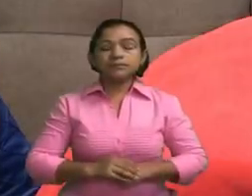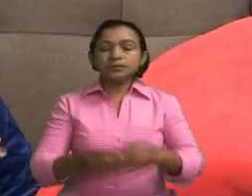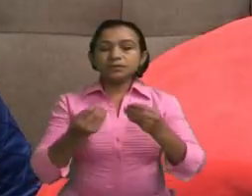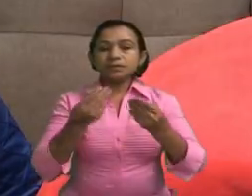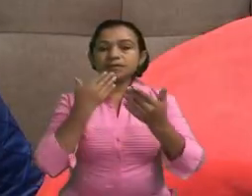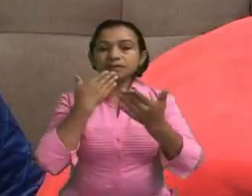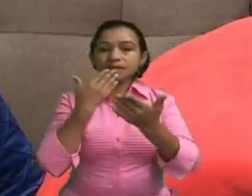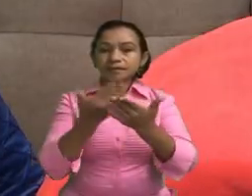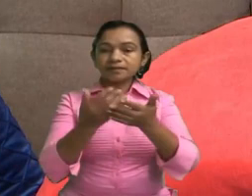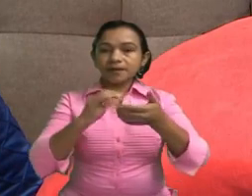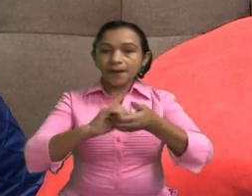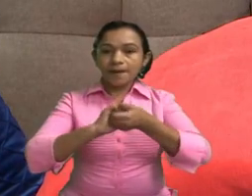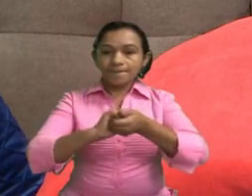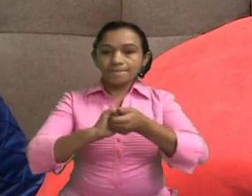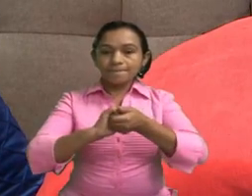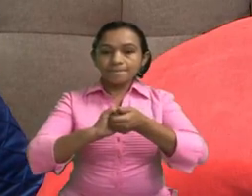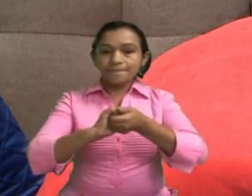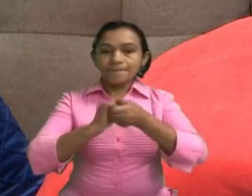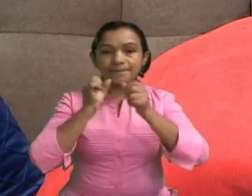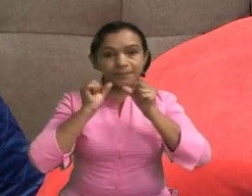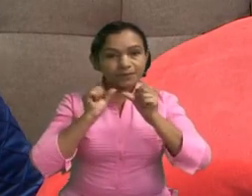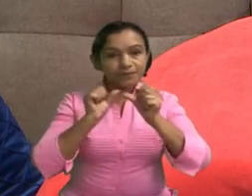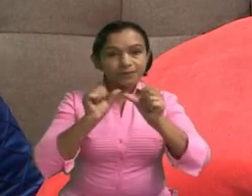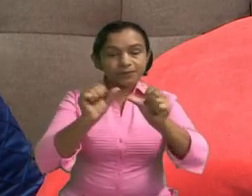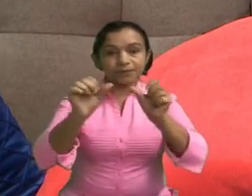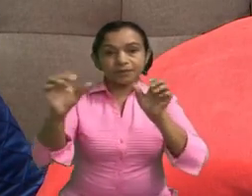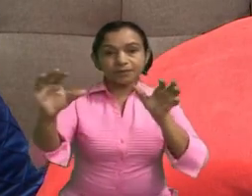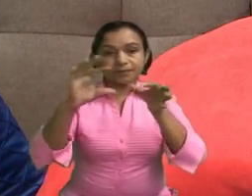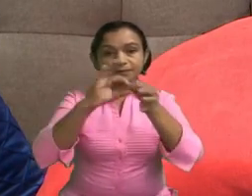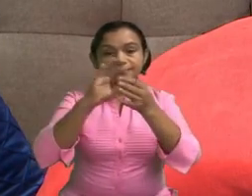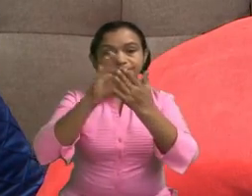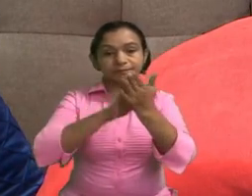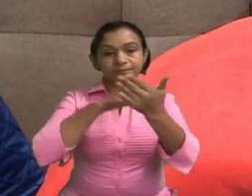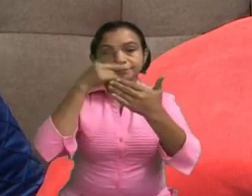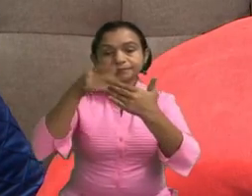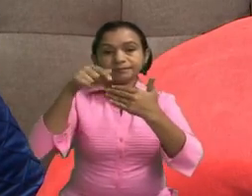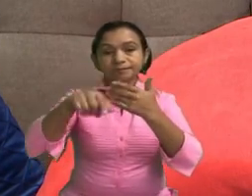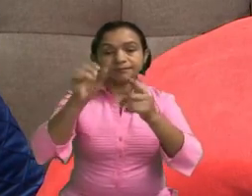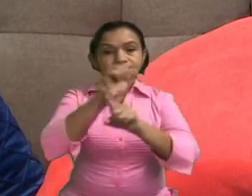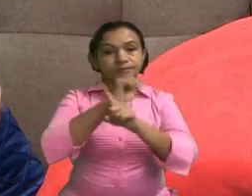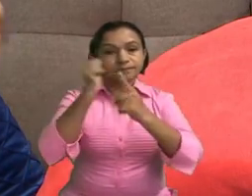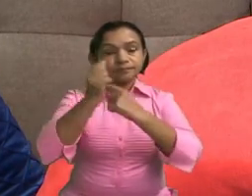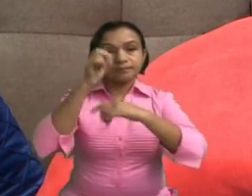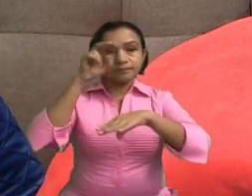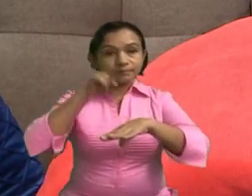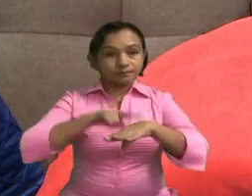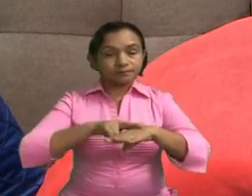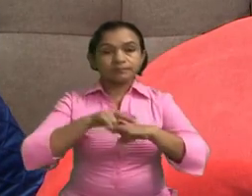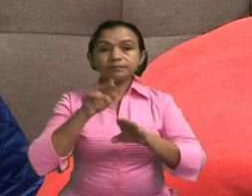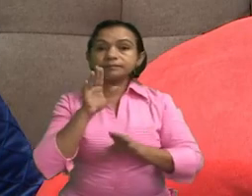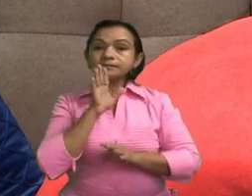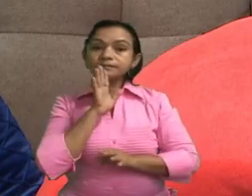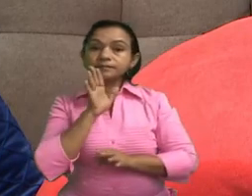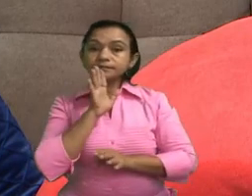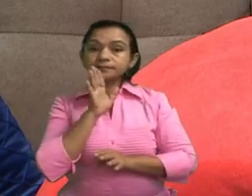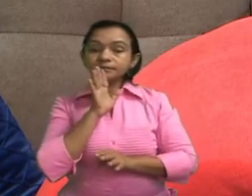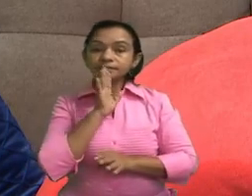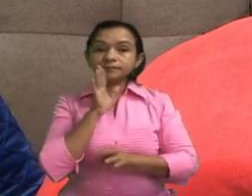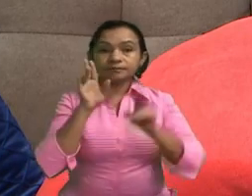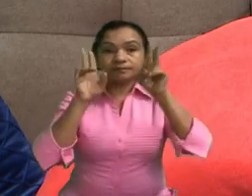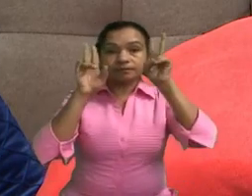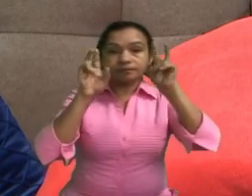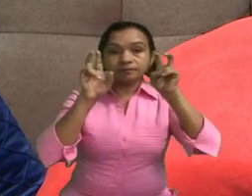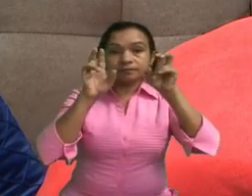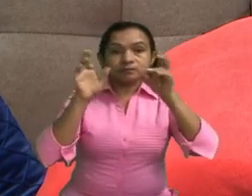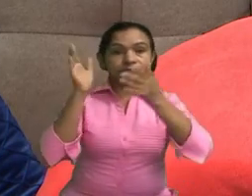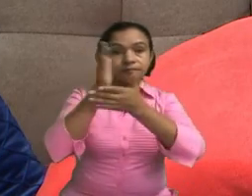Muchas gracias, amigos televidentes, por continuar con nosotros en nuestro programa Desde el Parlamento, en el cual hemos estado hablando sobre